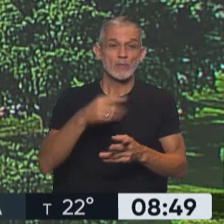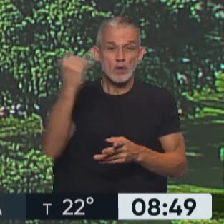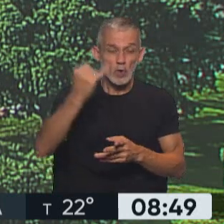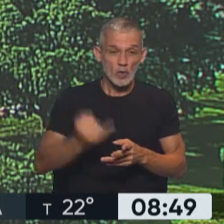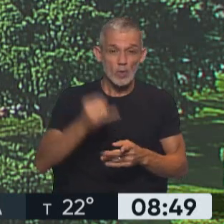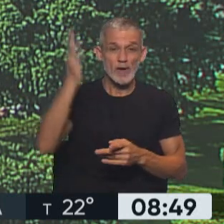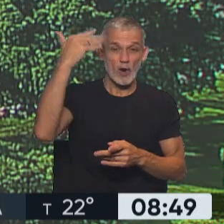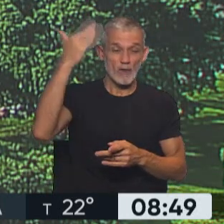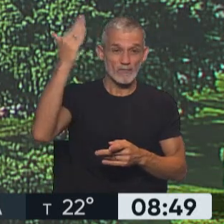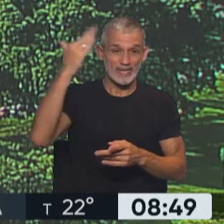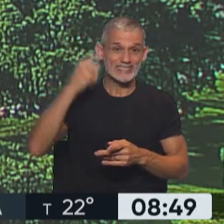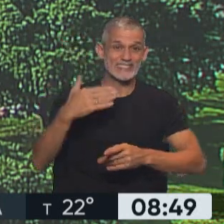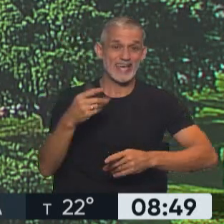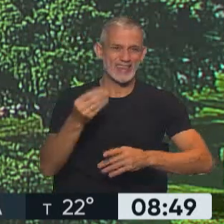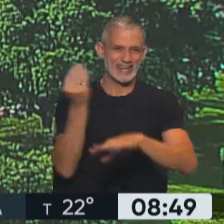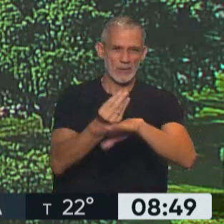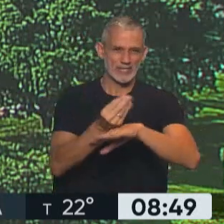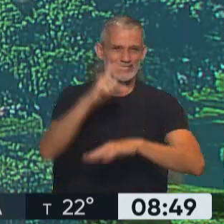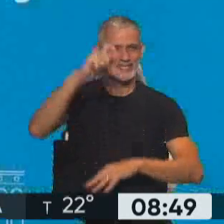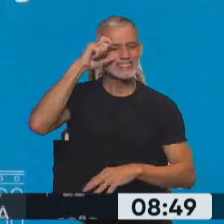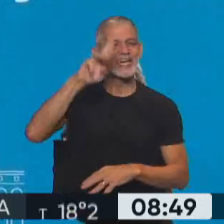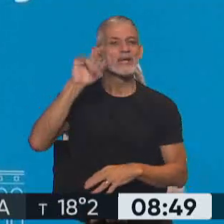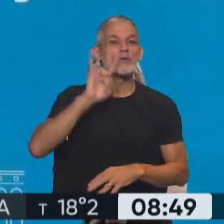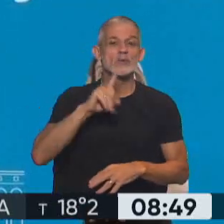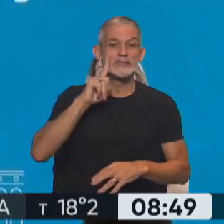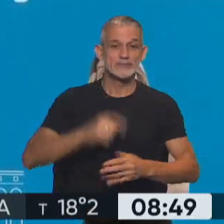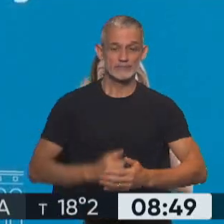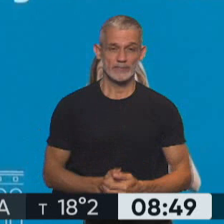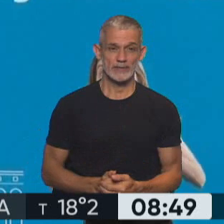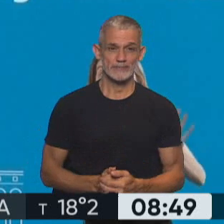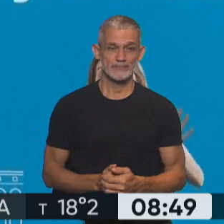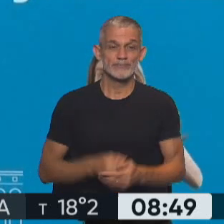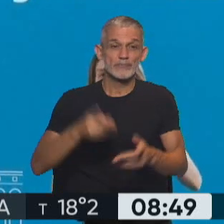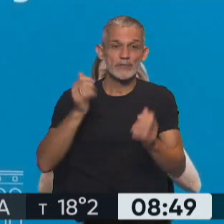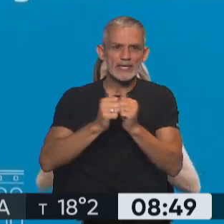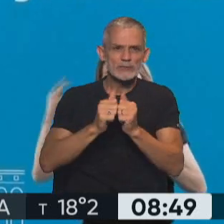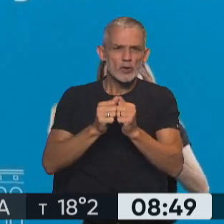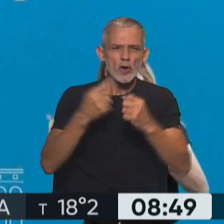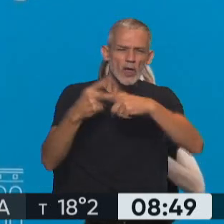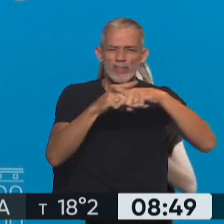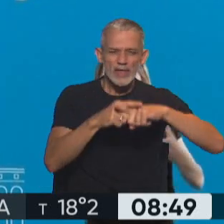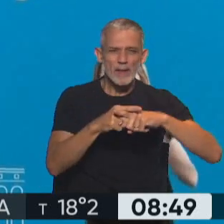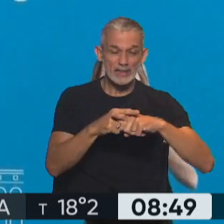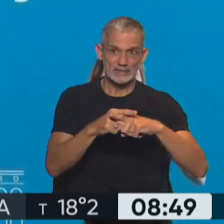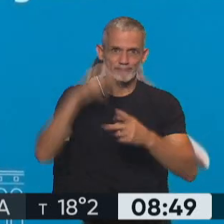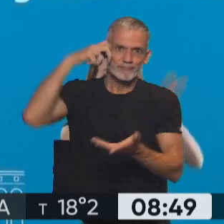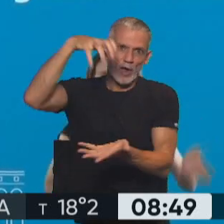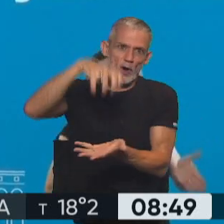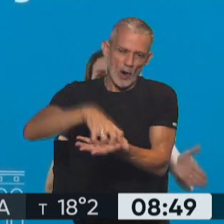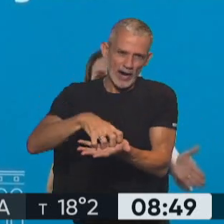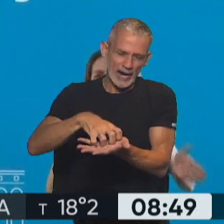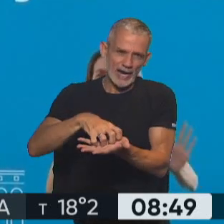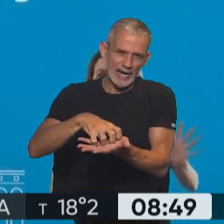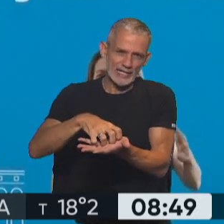conferencia de prensa de la portavoz del Gobierno Nacional, Gabriela Cerruti. Estos debates históricos se dan en el Congreso de la Nación, como debe ser, que una deuda